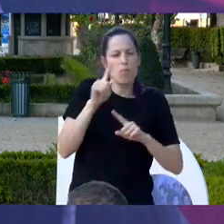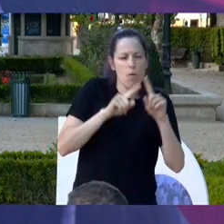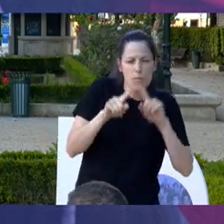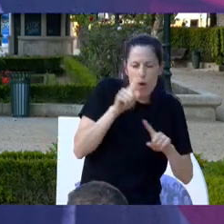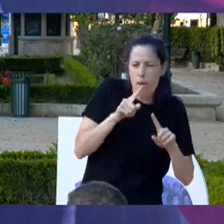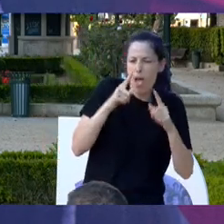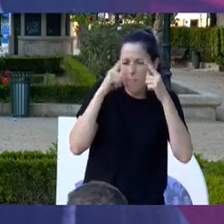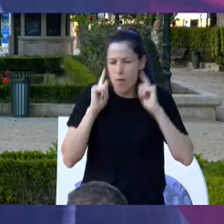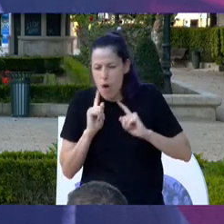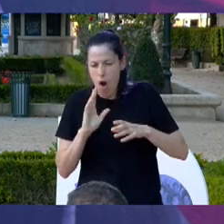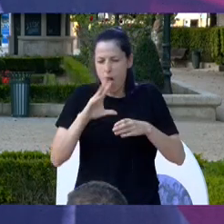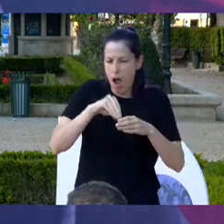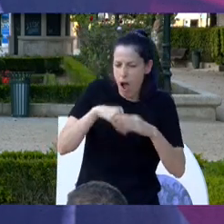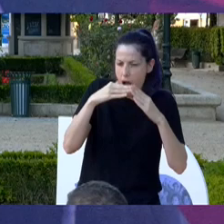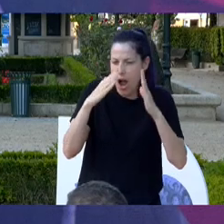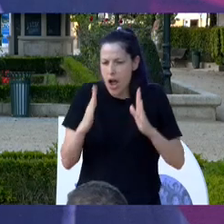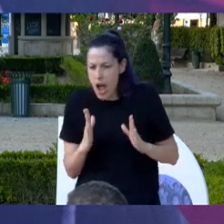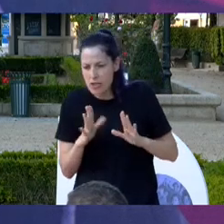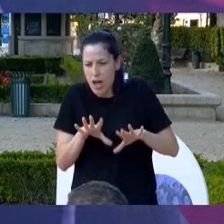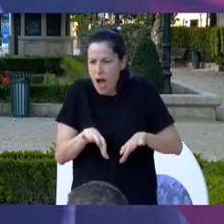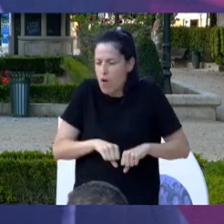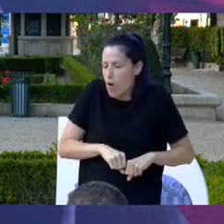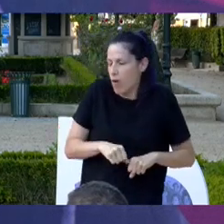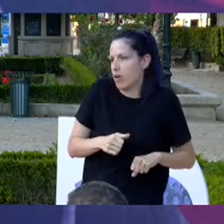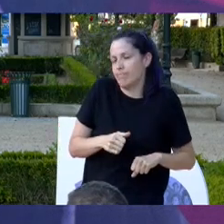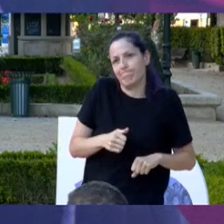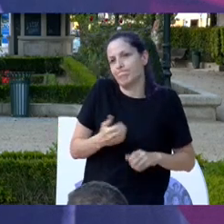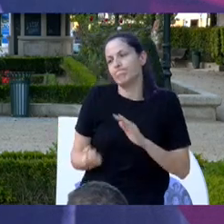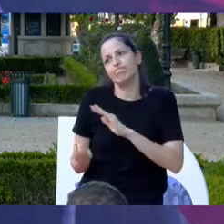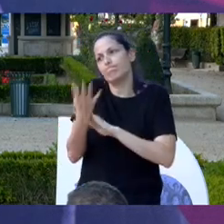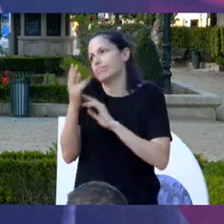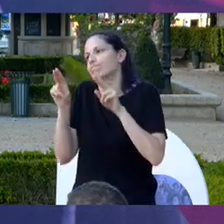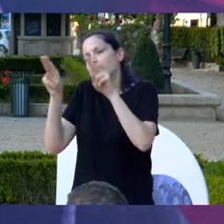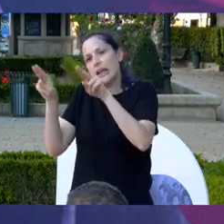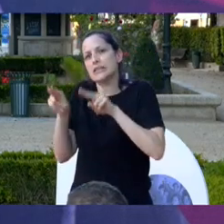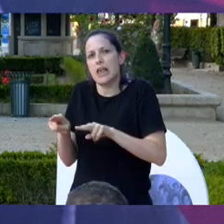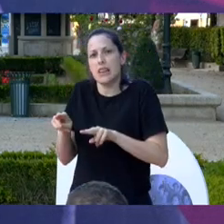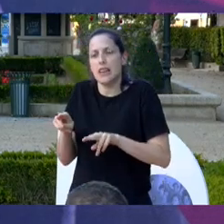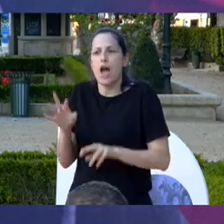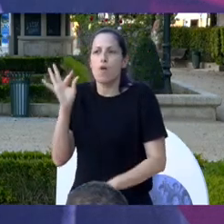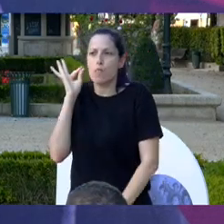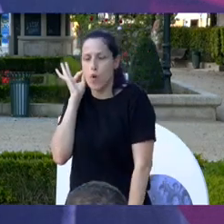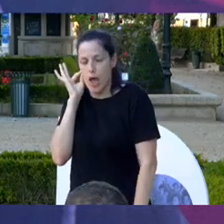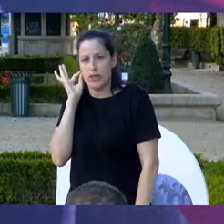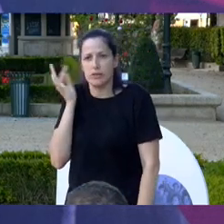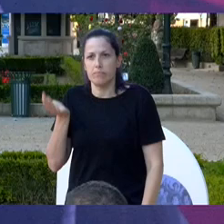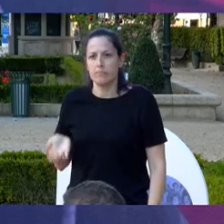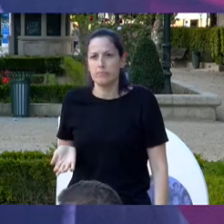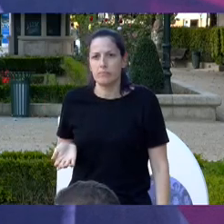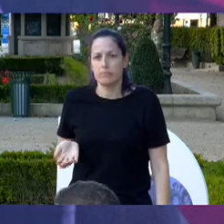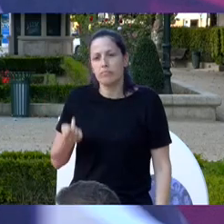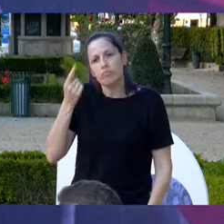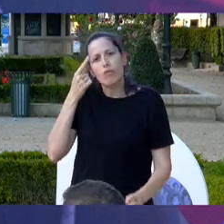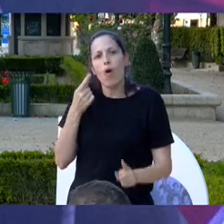buscar unha casa ben para que collera, non? A residencia de señoritas estaba no Paseo da Castellana e tivo pois unha máis ou menos